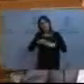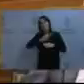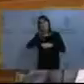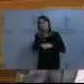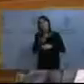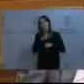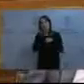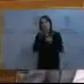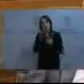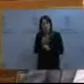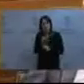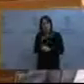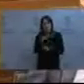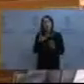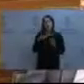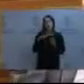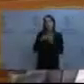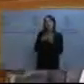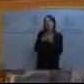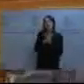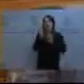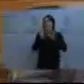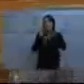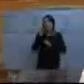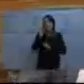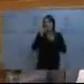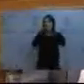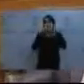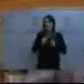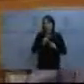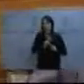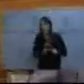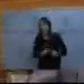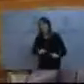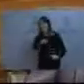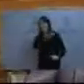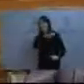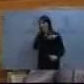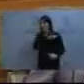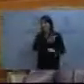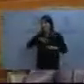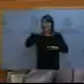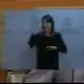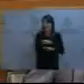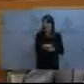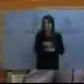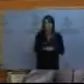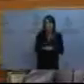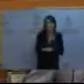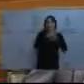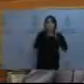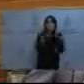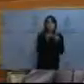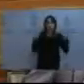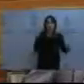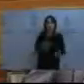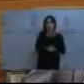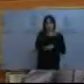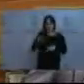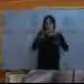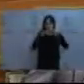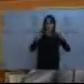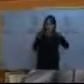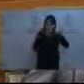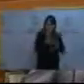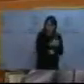de sobrecualificación más altas de Europa. Conclusión, sí que hay muchos titulados universitarios, pero luego o no tienen